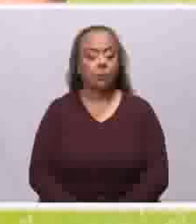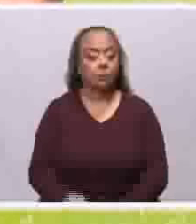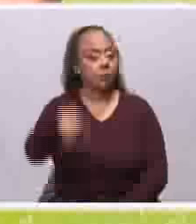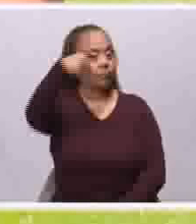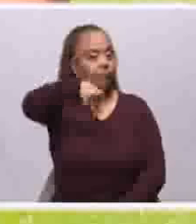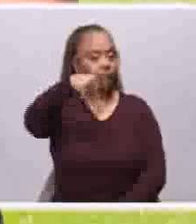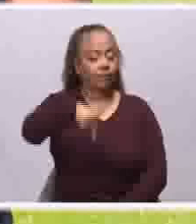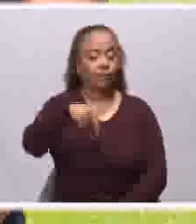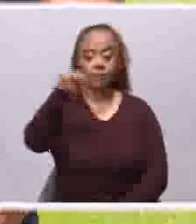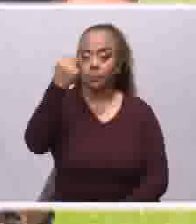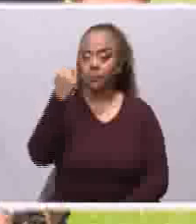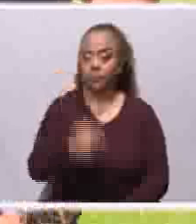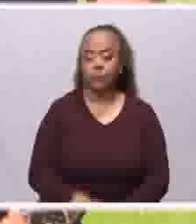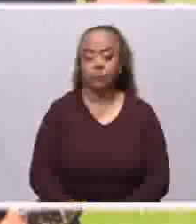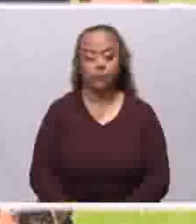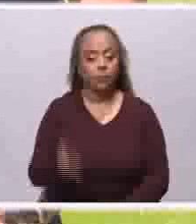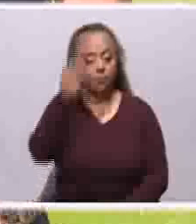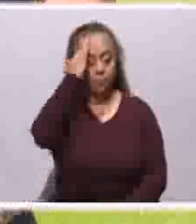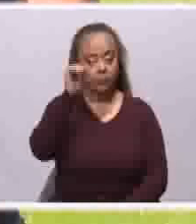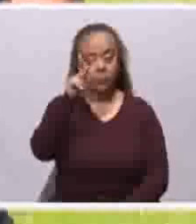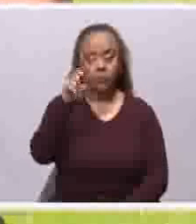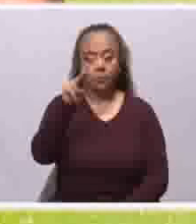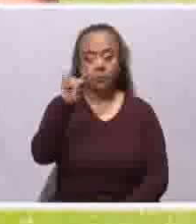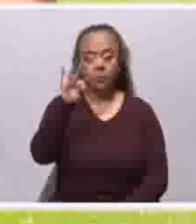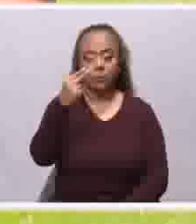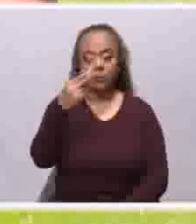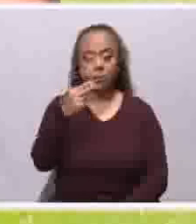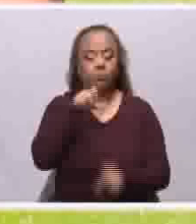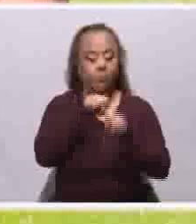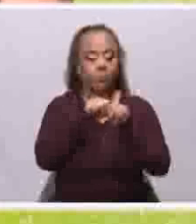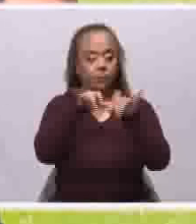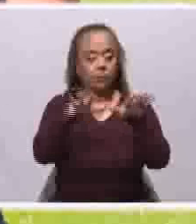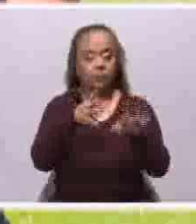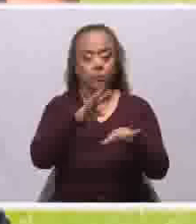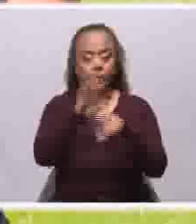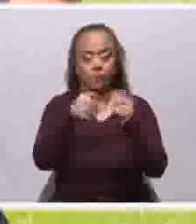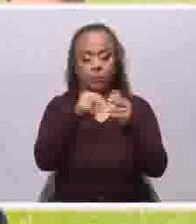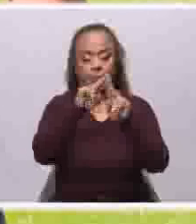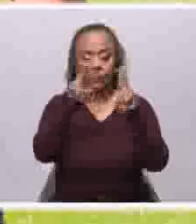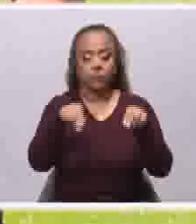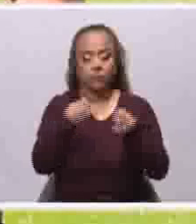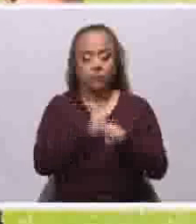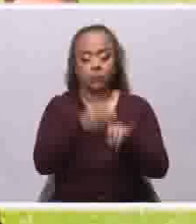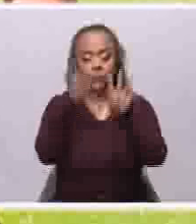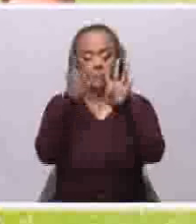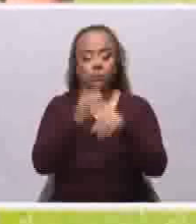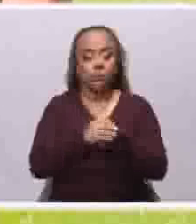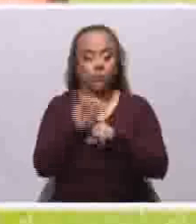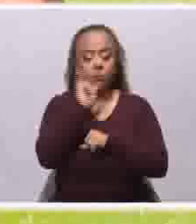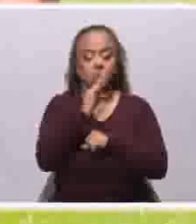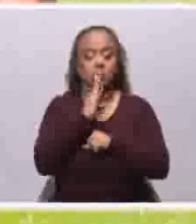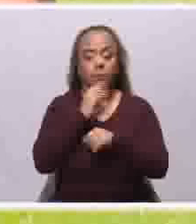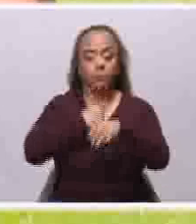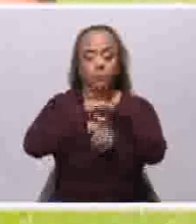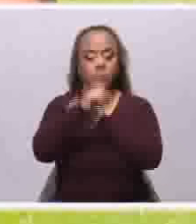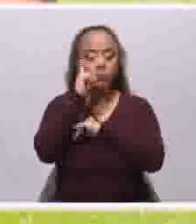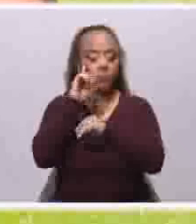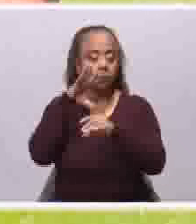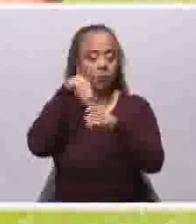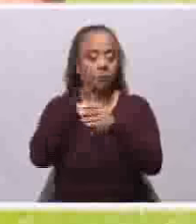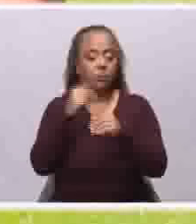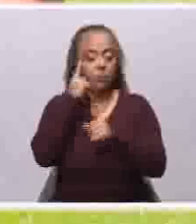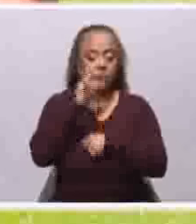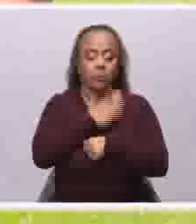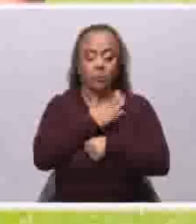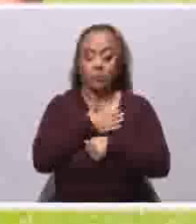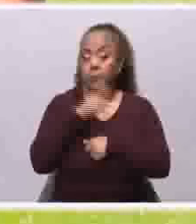hoy ha sido la nota Sí porque kennet hizo su manifestación en redes sociales como lo hablábamos también en fútbol por dentro mediodía para